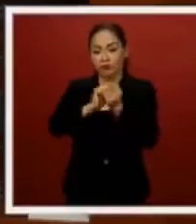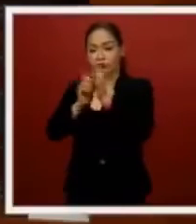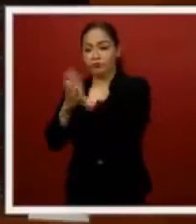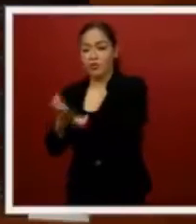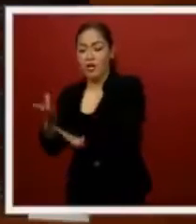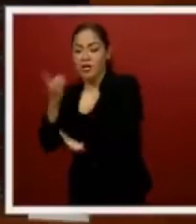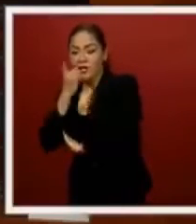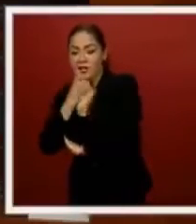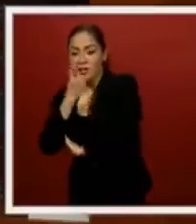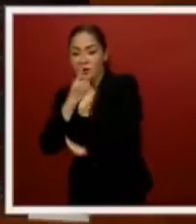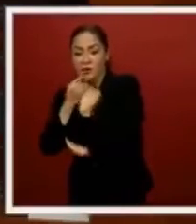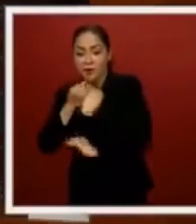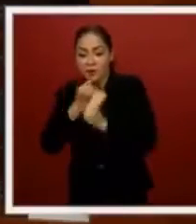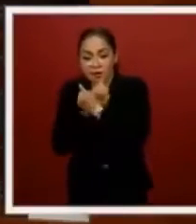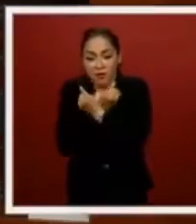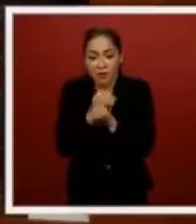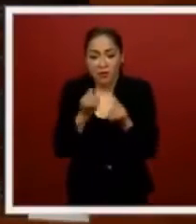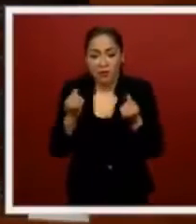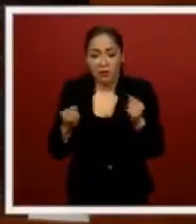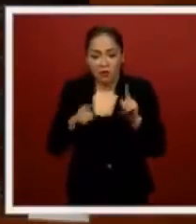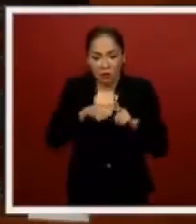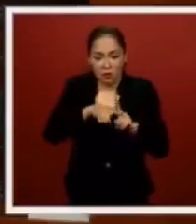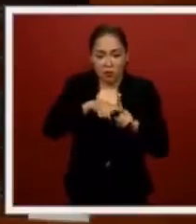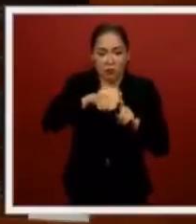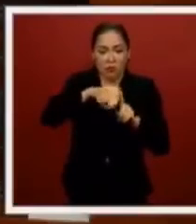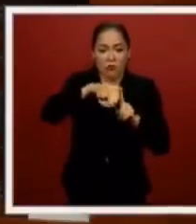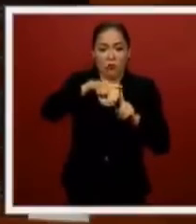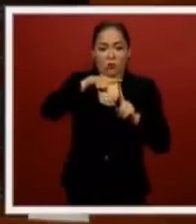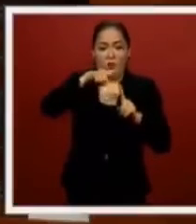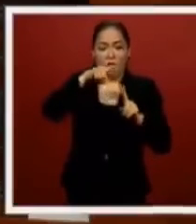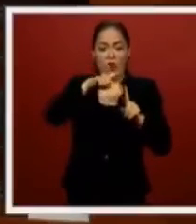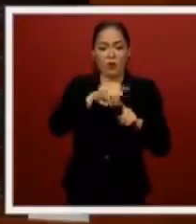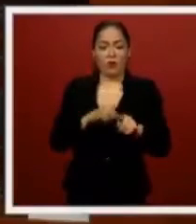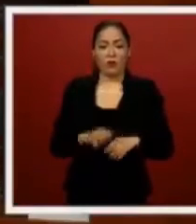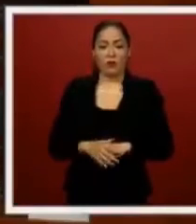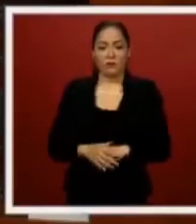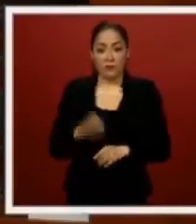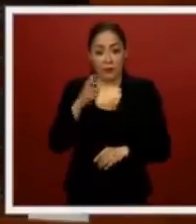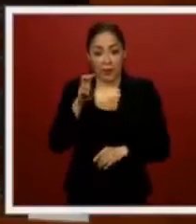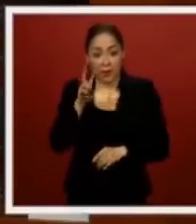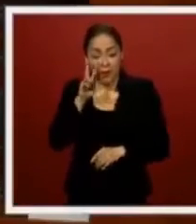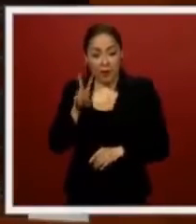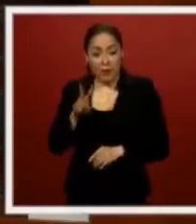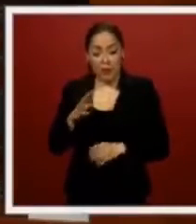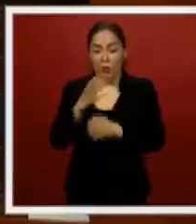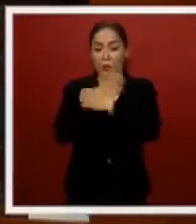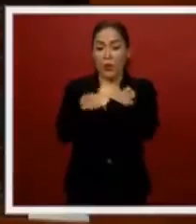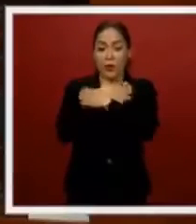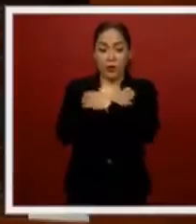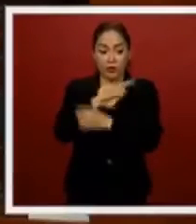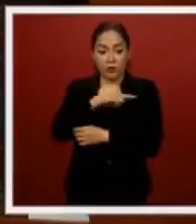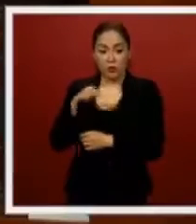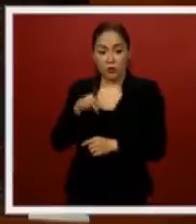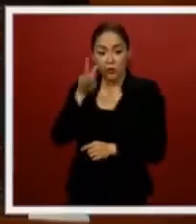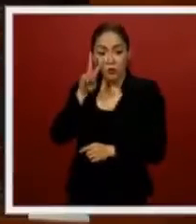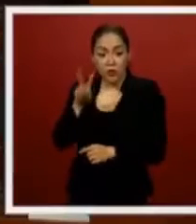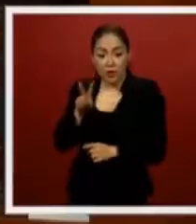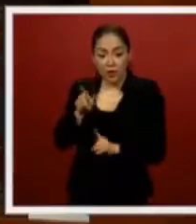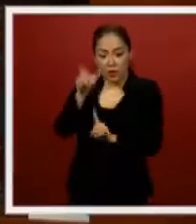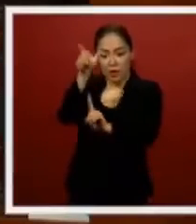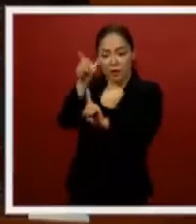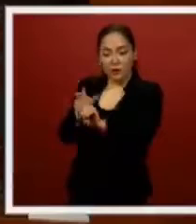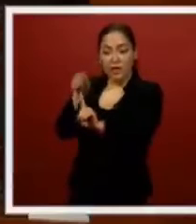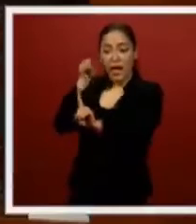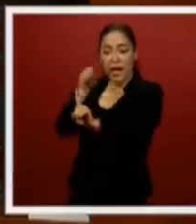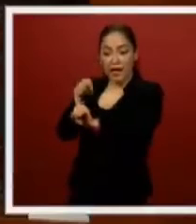infantil, a la hipertensión en los adultos. Entonces, la educación tiene que estar orientada también a formar la